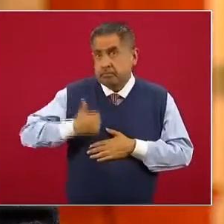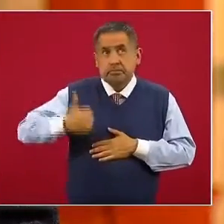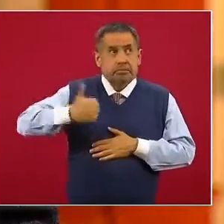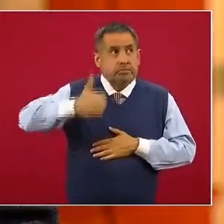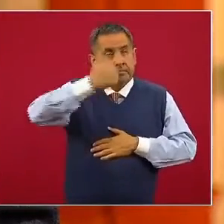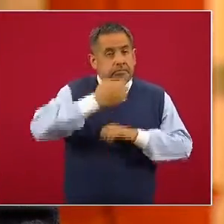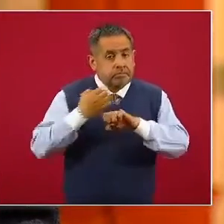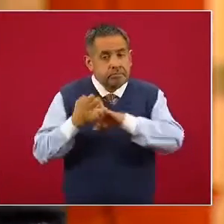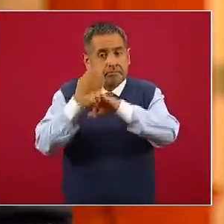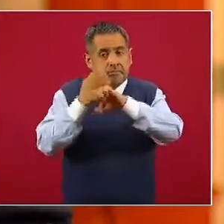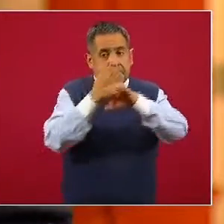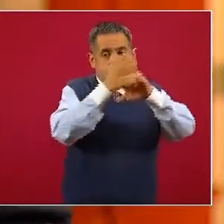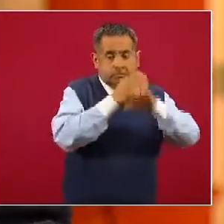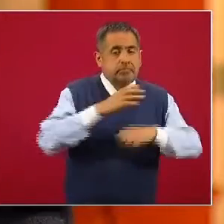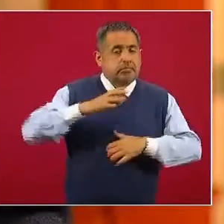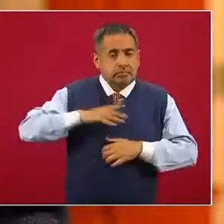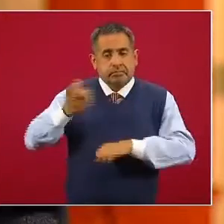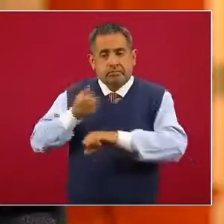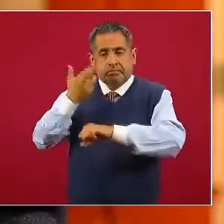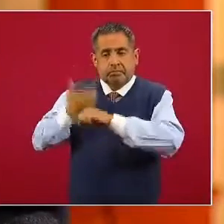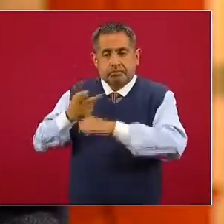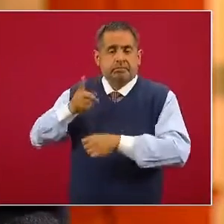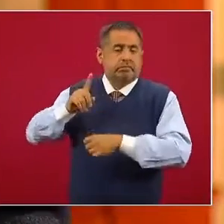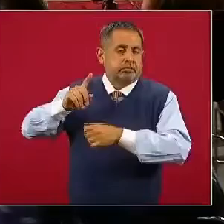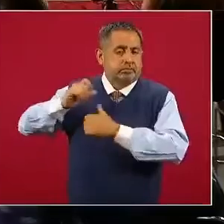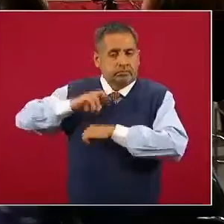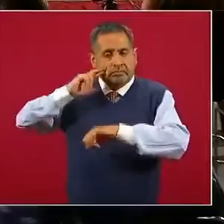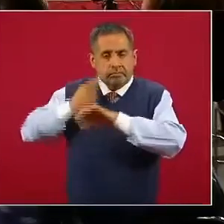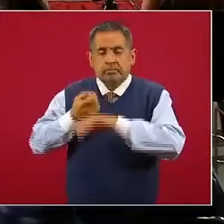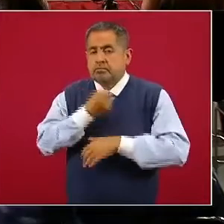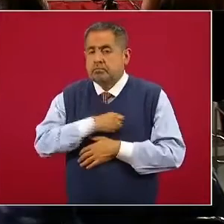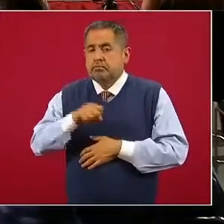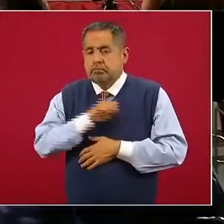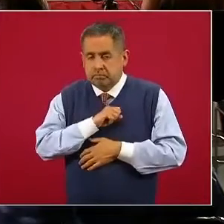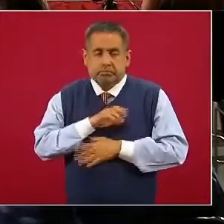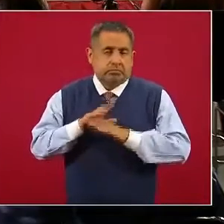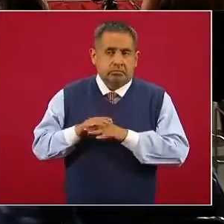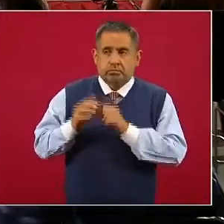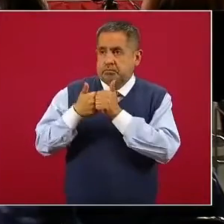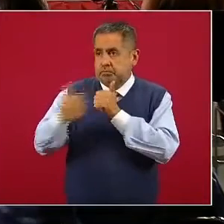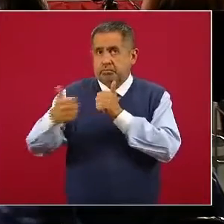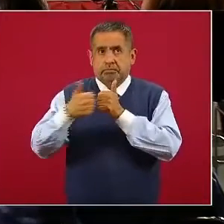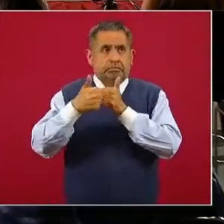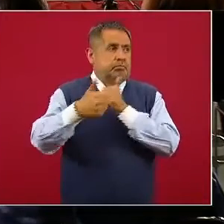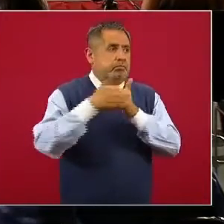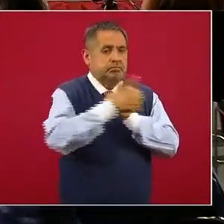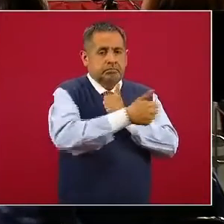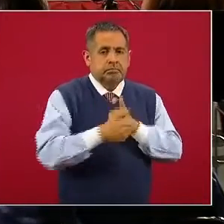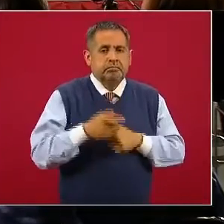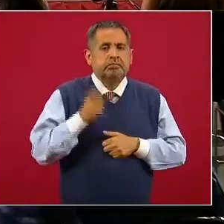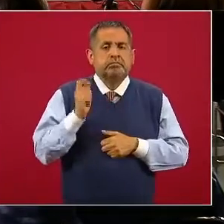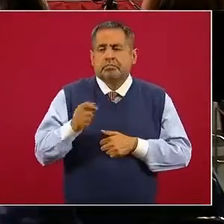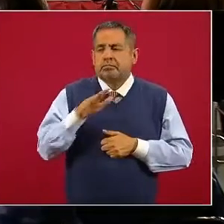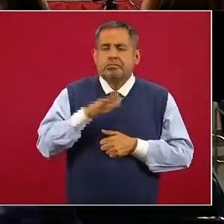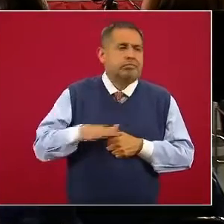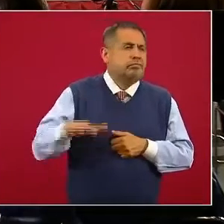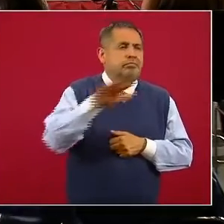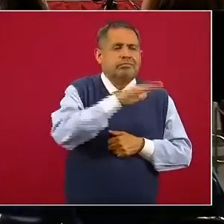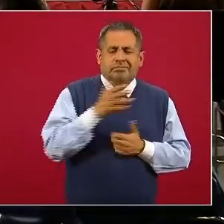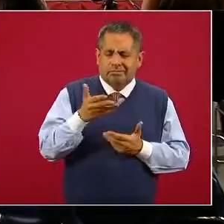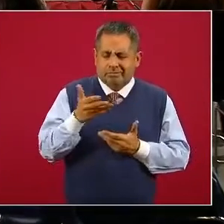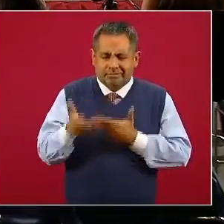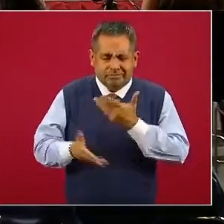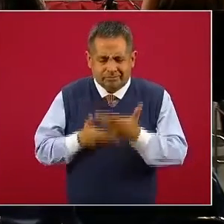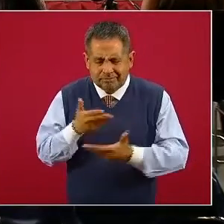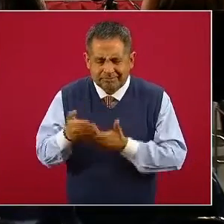Secretaría de Salud y cada estado tiene un organismo público descentralizado que se llama genéricamente Servicios